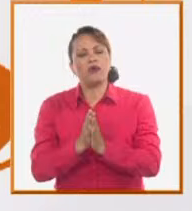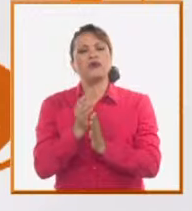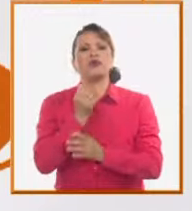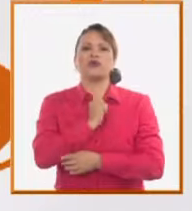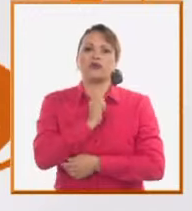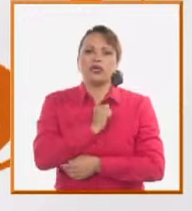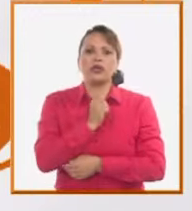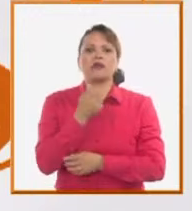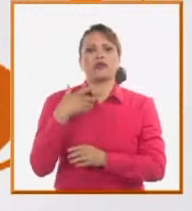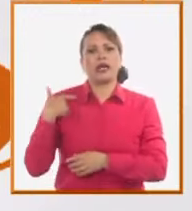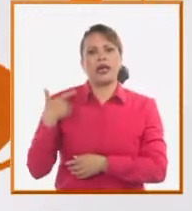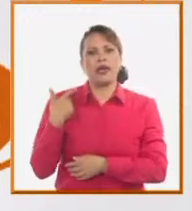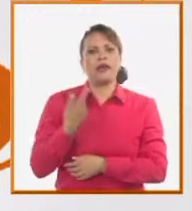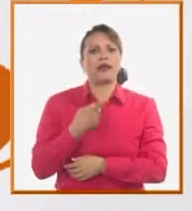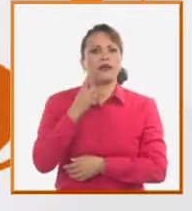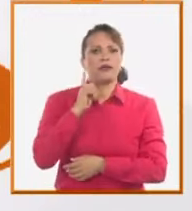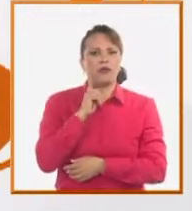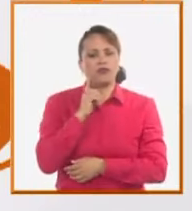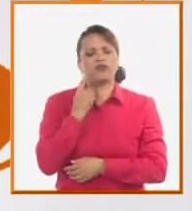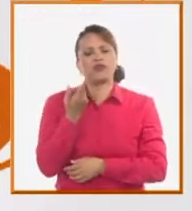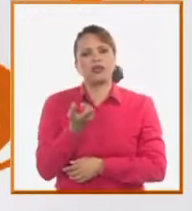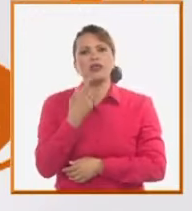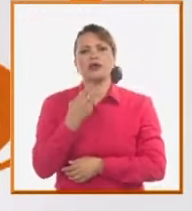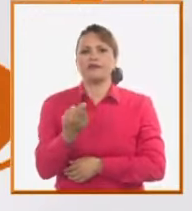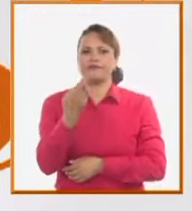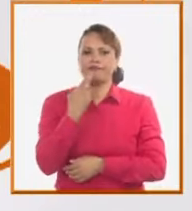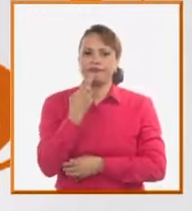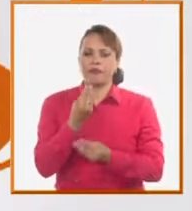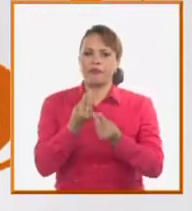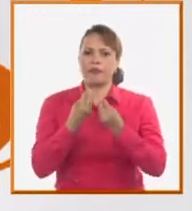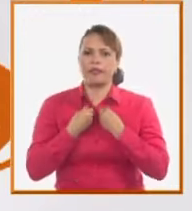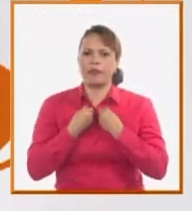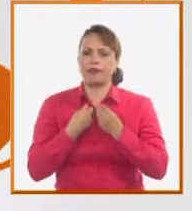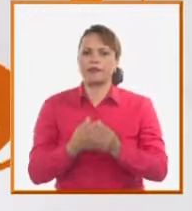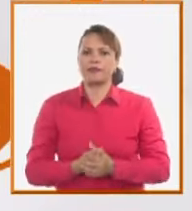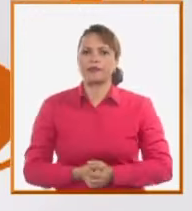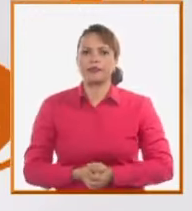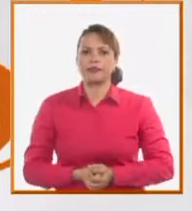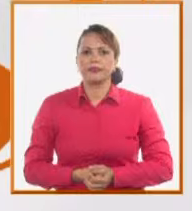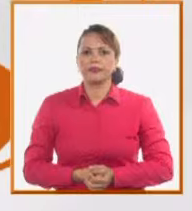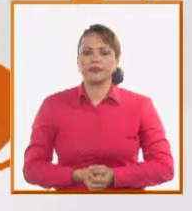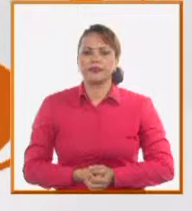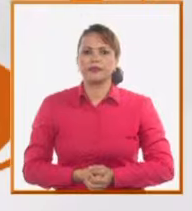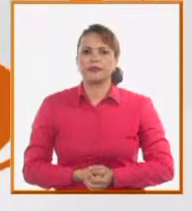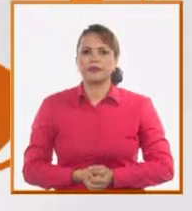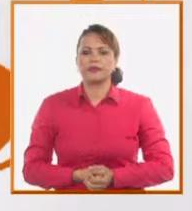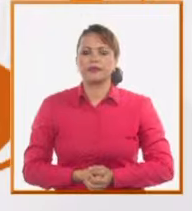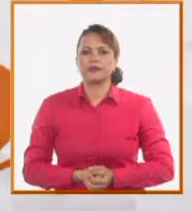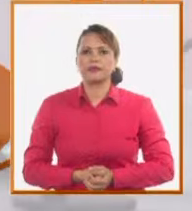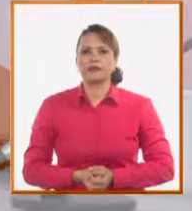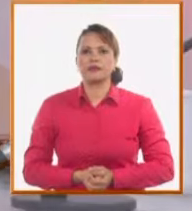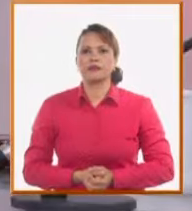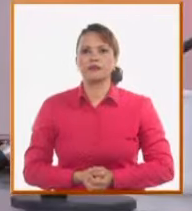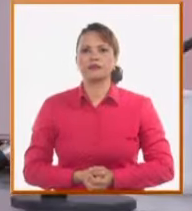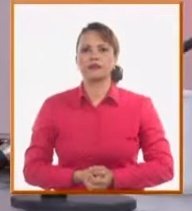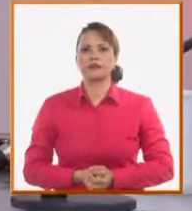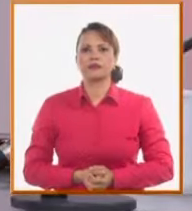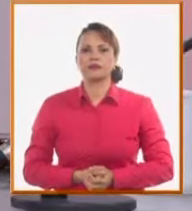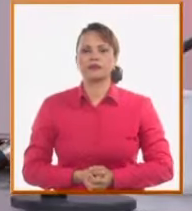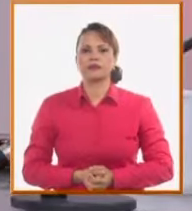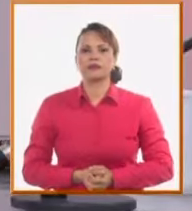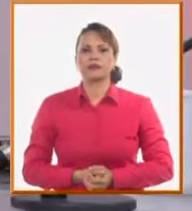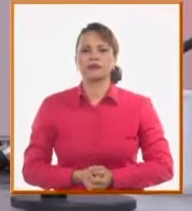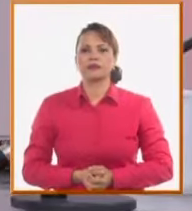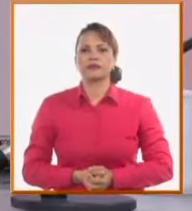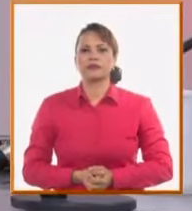mi queja y que me dieran una respuesta contundente a esta demanda. Buenas noches. Gracias.